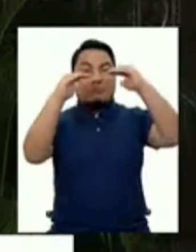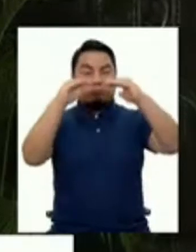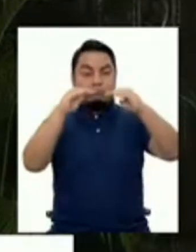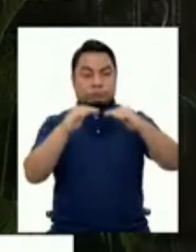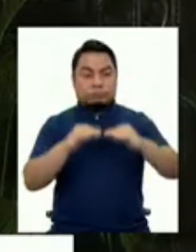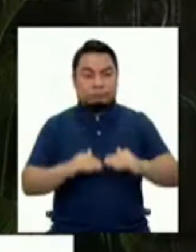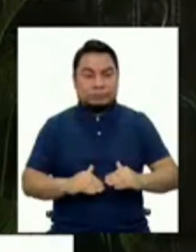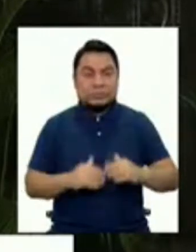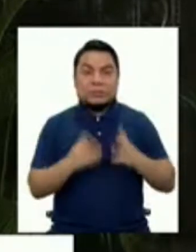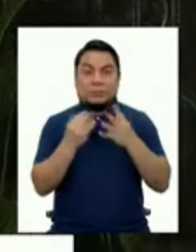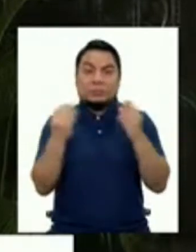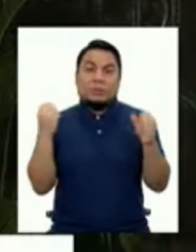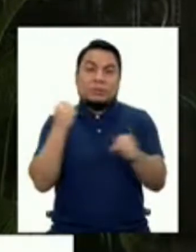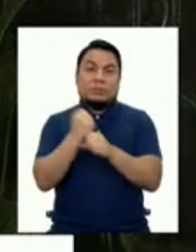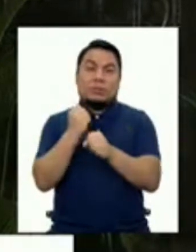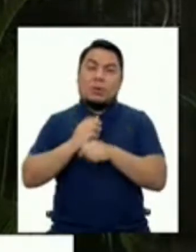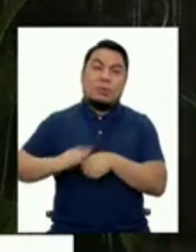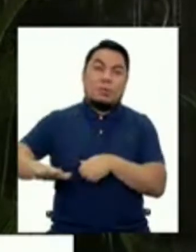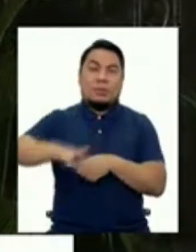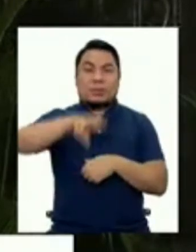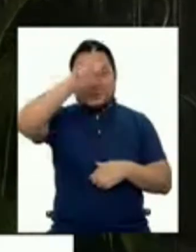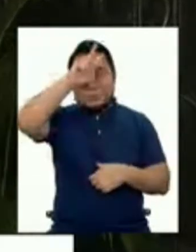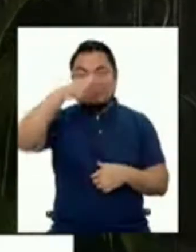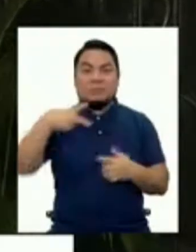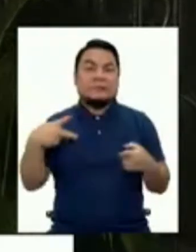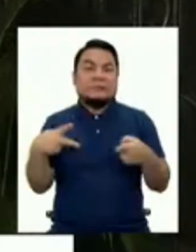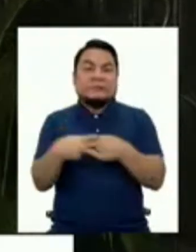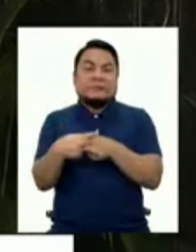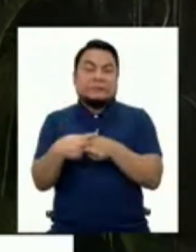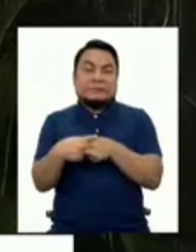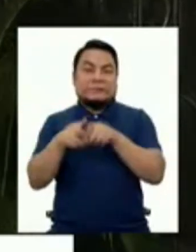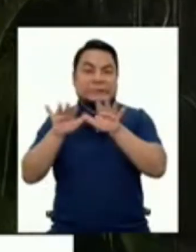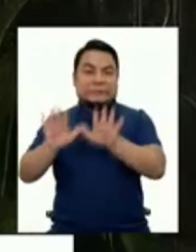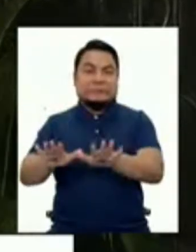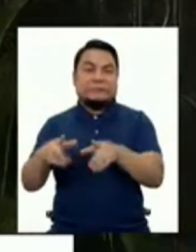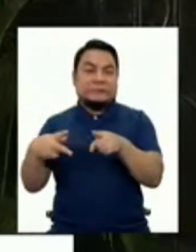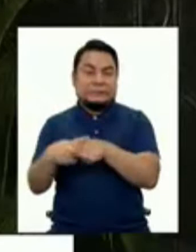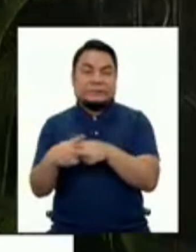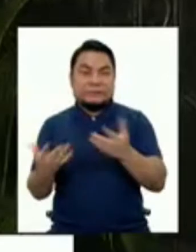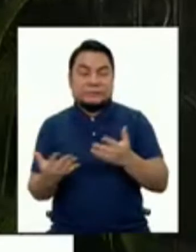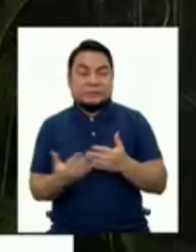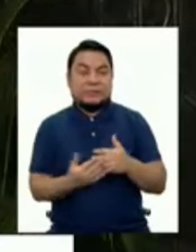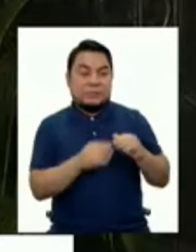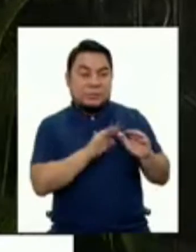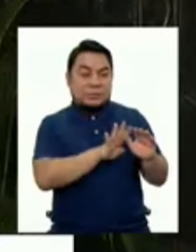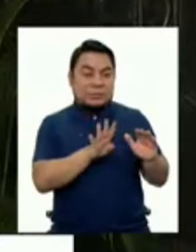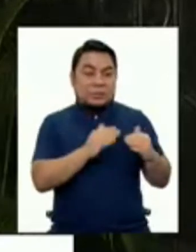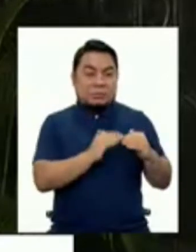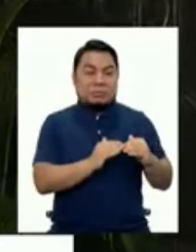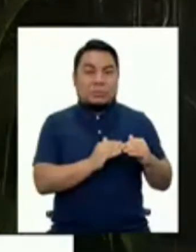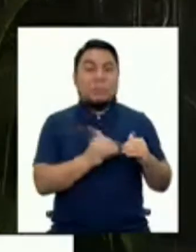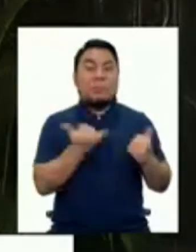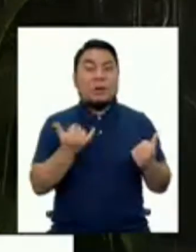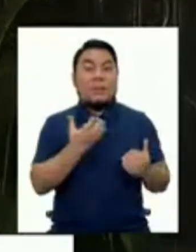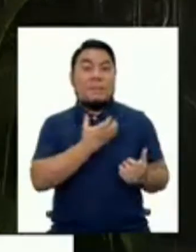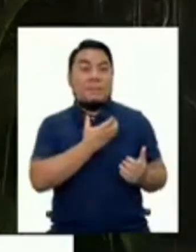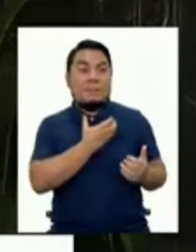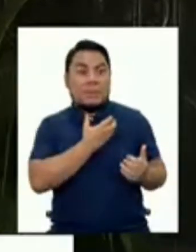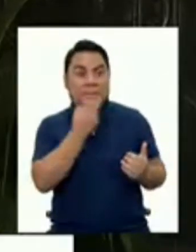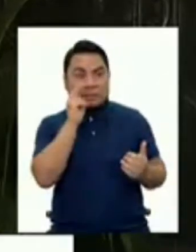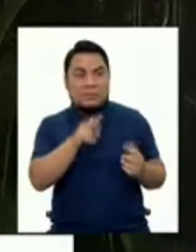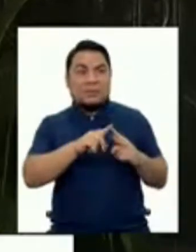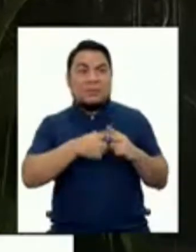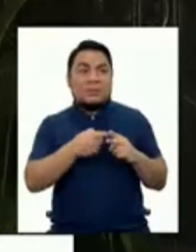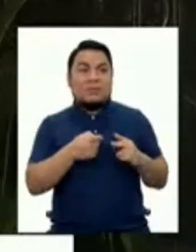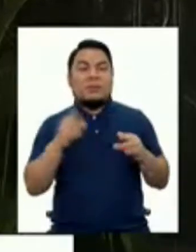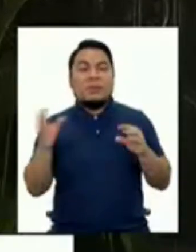de la fuerza laboral del Perú se tuvo que detener, pero a partir del mes de mayo hemos comenzado